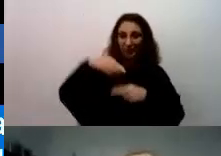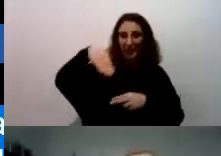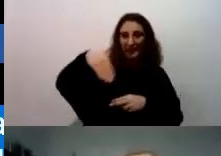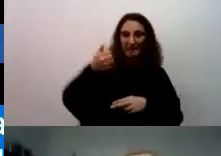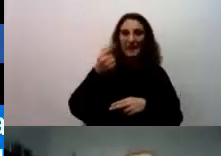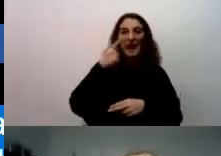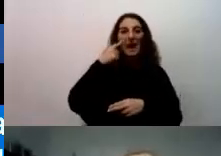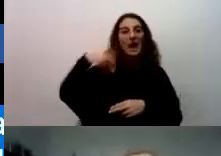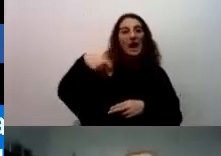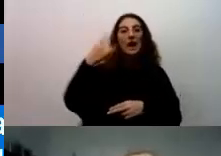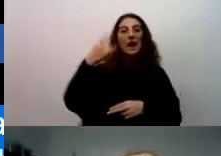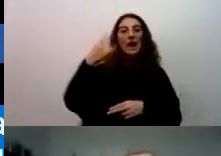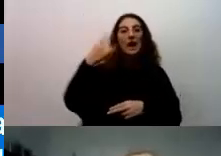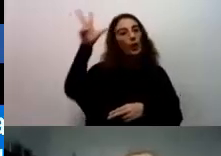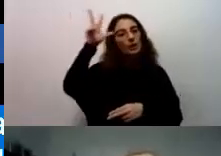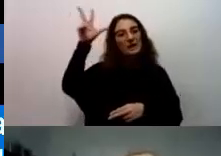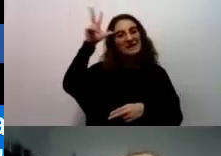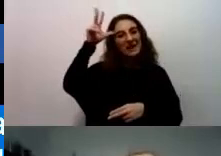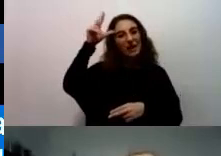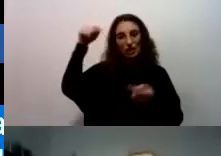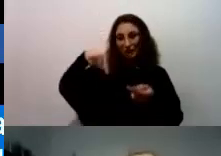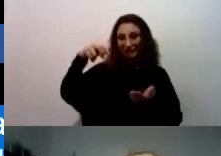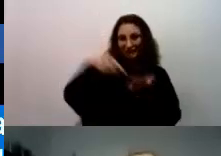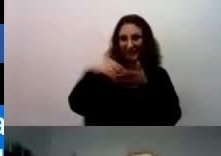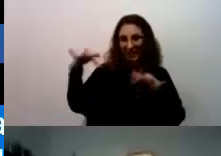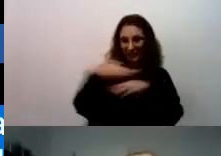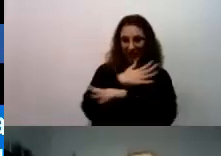Es frustrante, es realmente